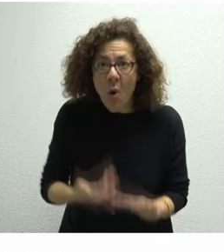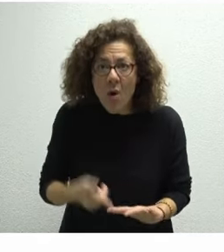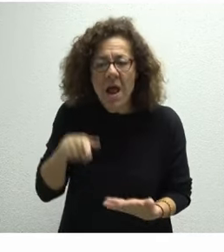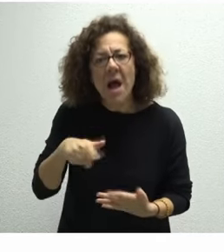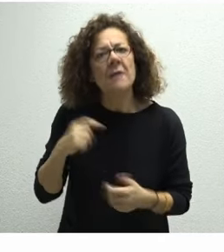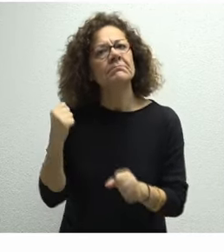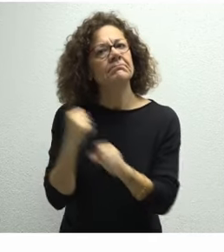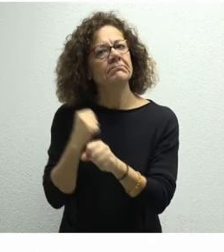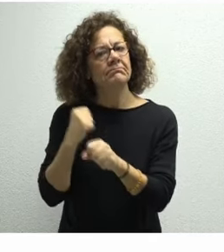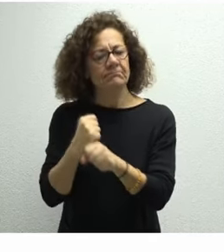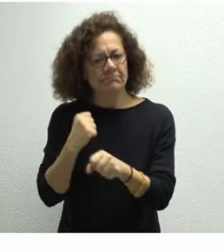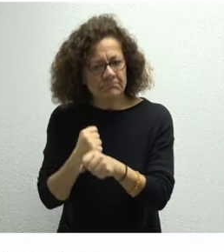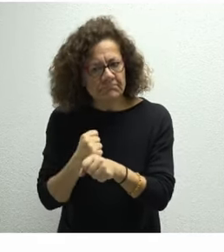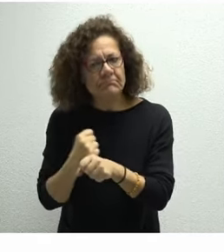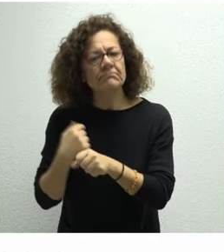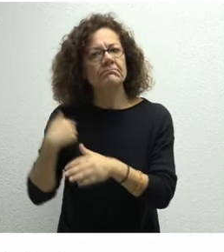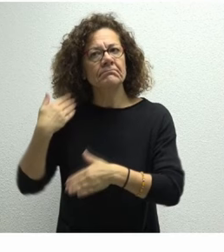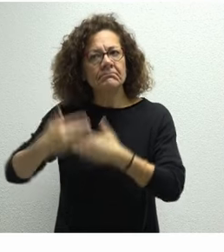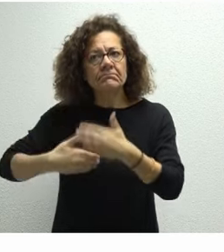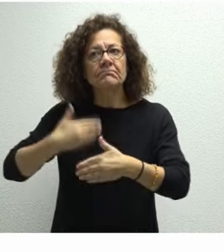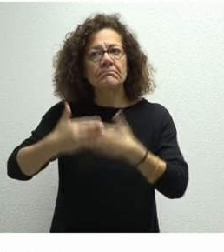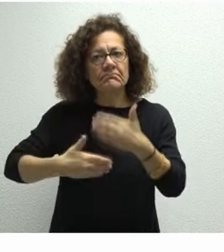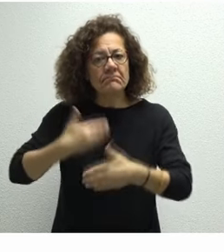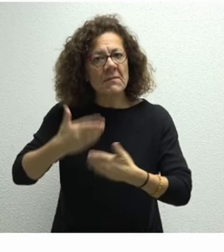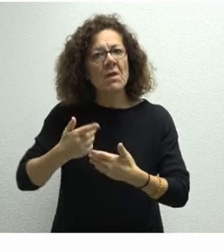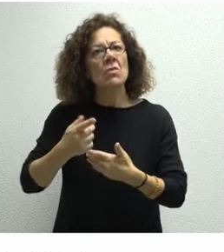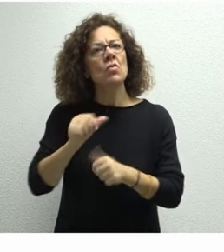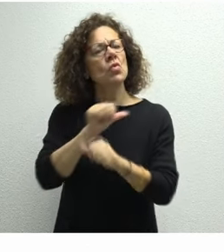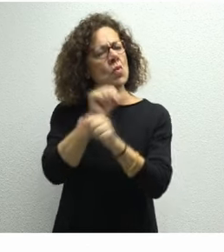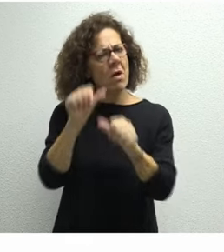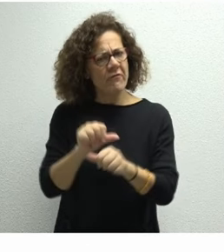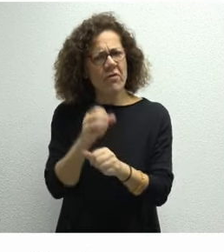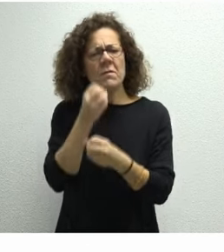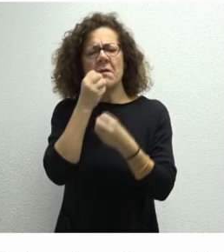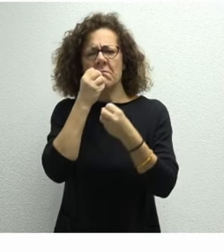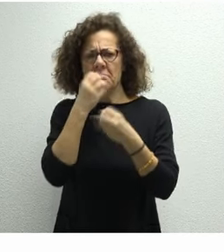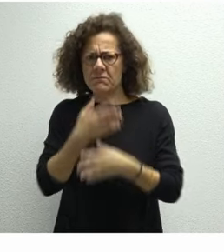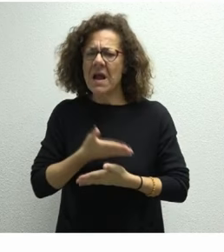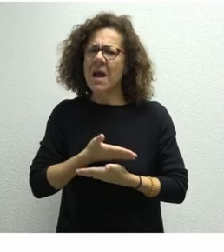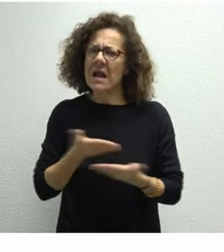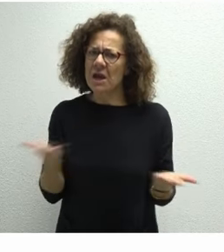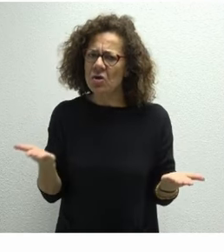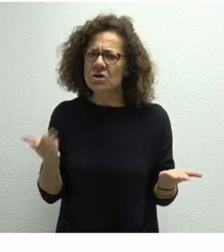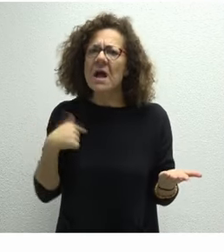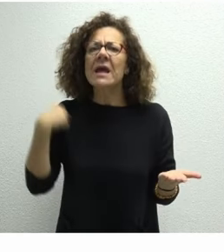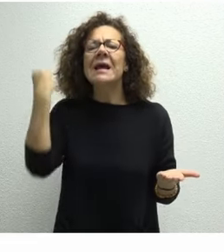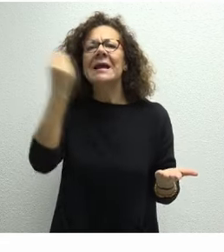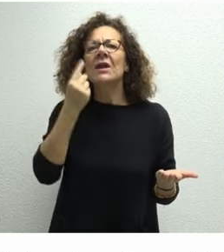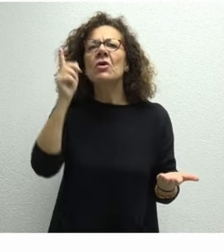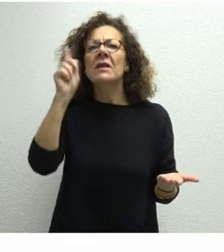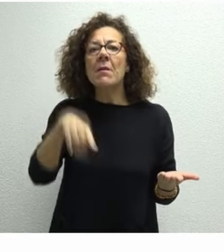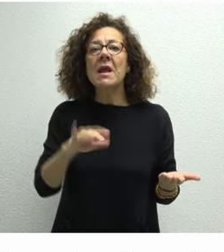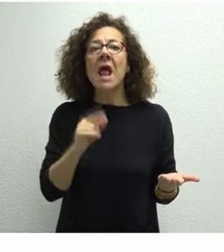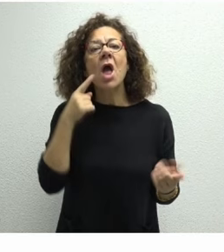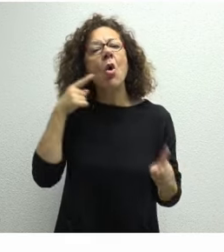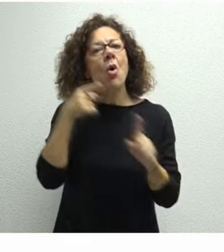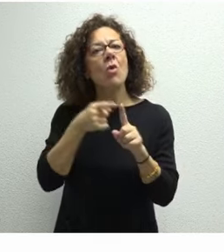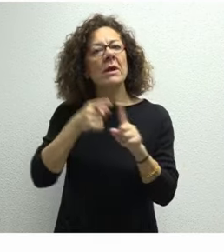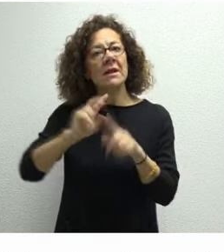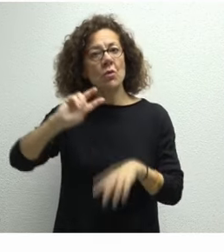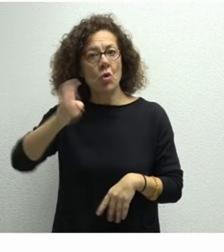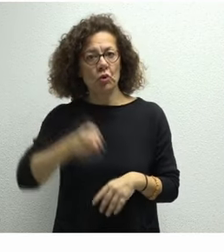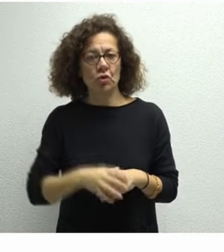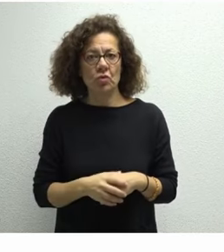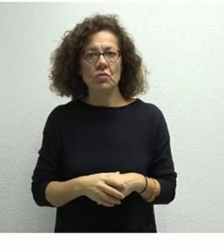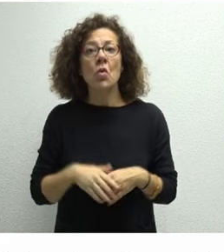trayecto han trabajado de manera generosa y creo que tenemos también otro objetivo y